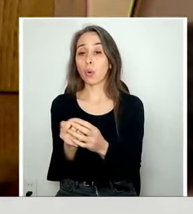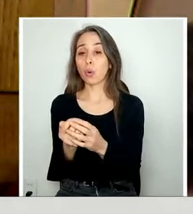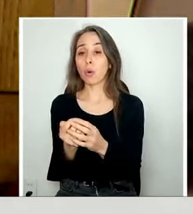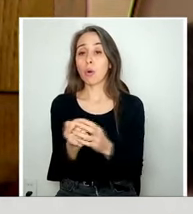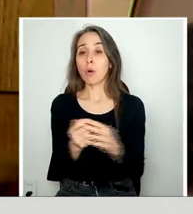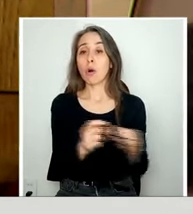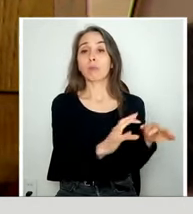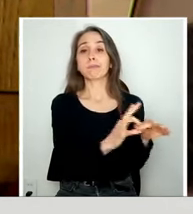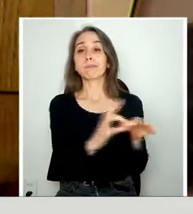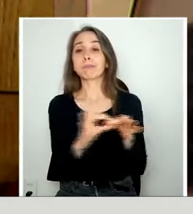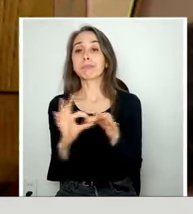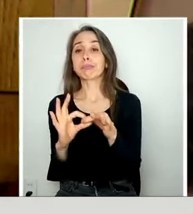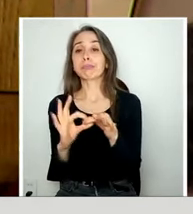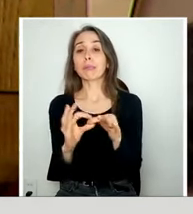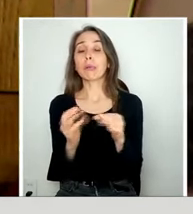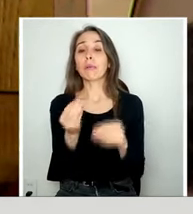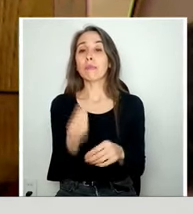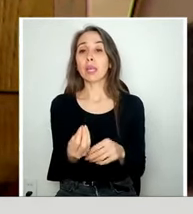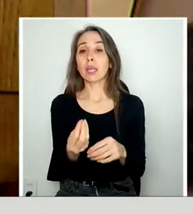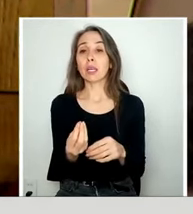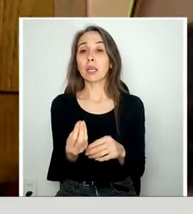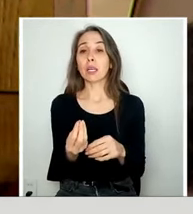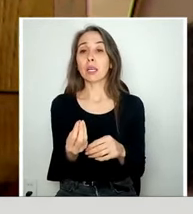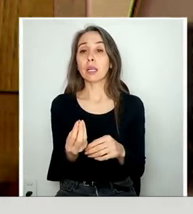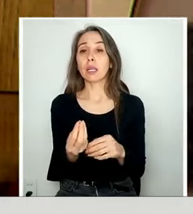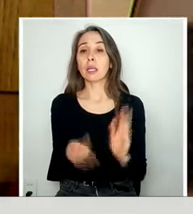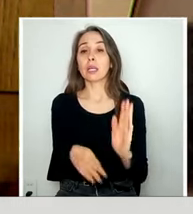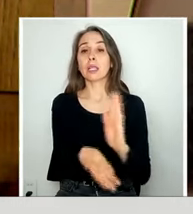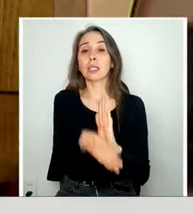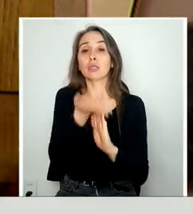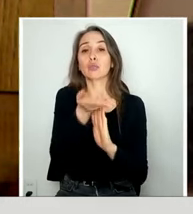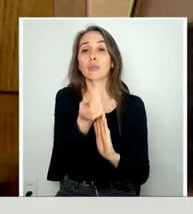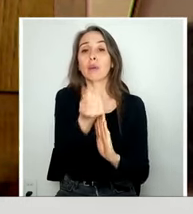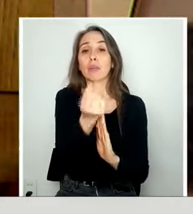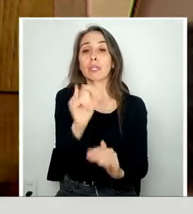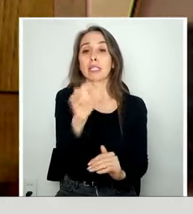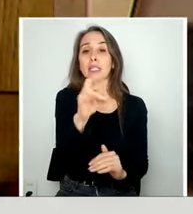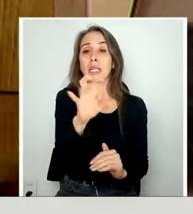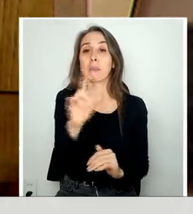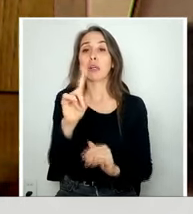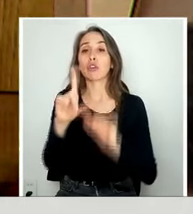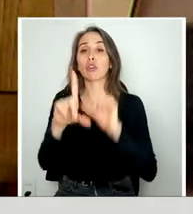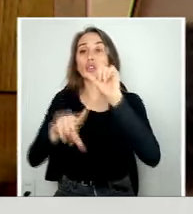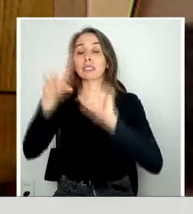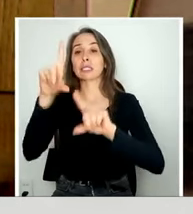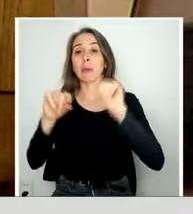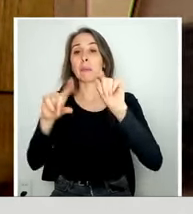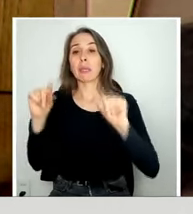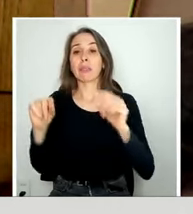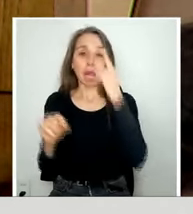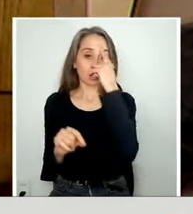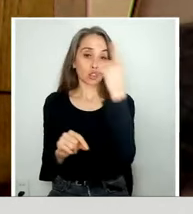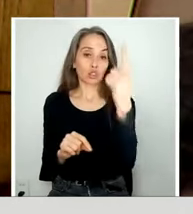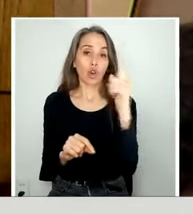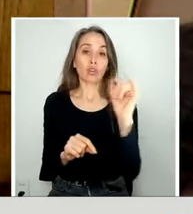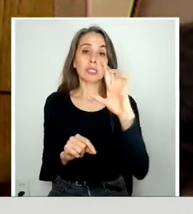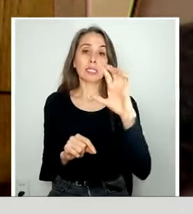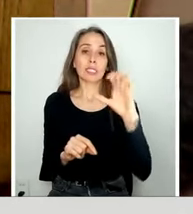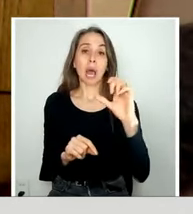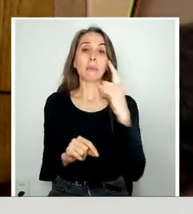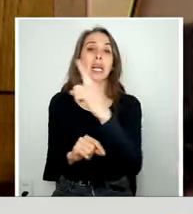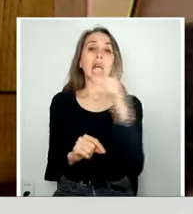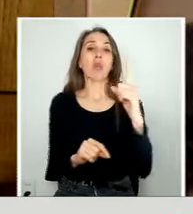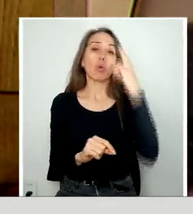adecuadamente las salsas para que no sean medidas unilaterales por parte de cada una de las